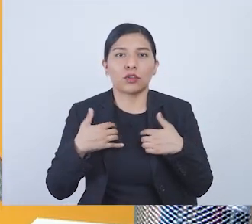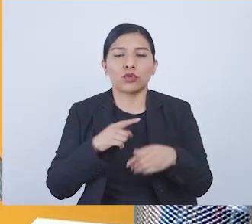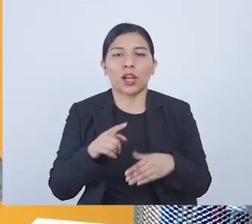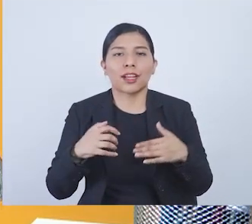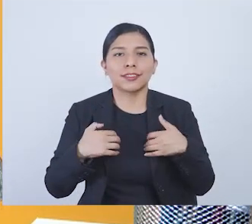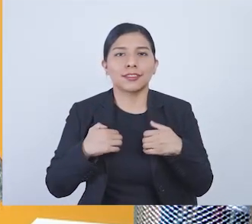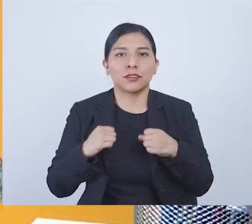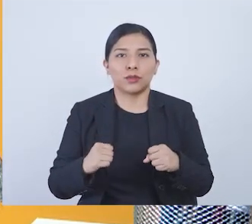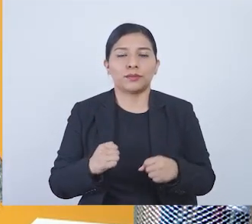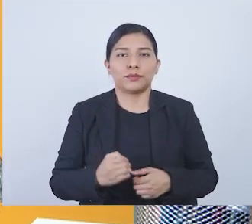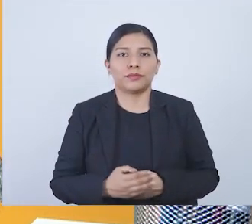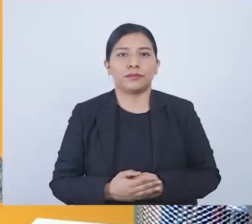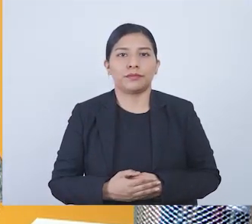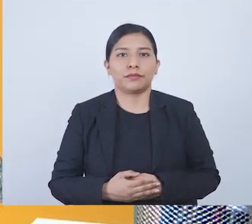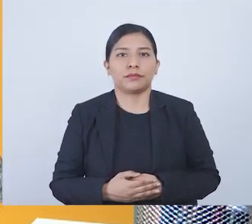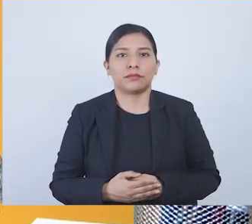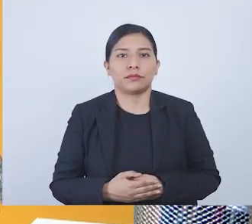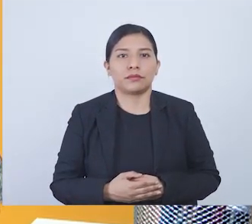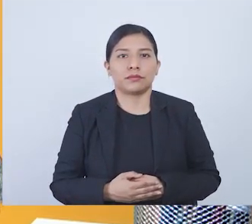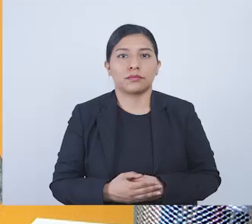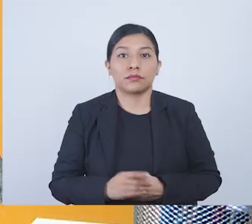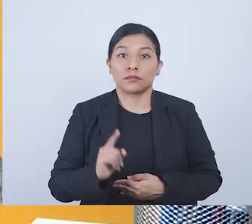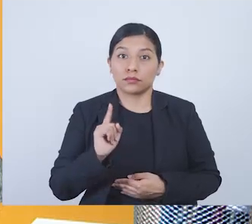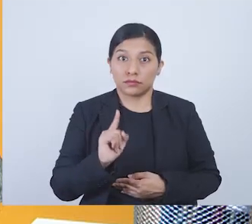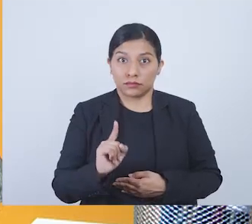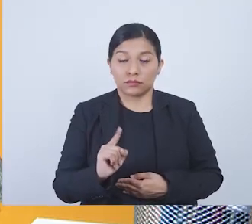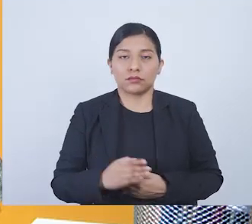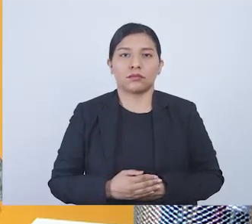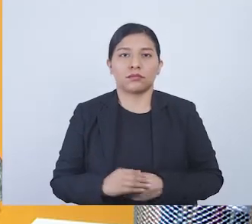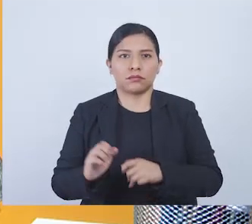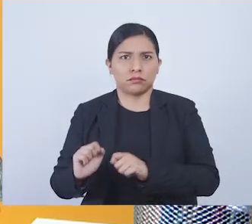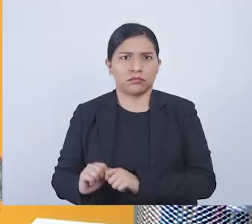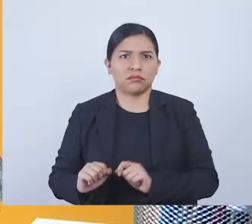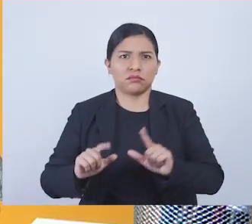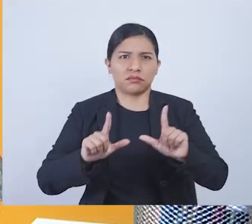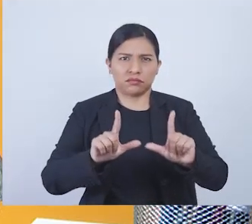saludable. El programa de SMATE